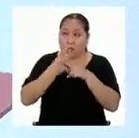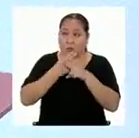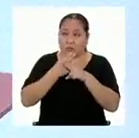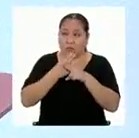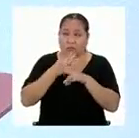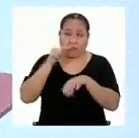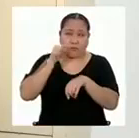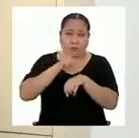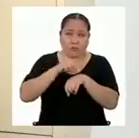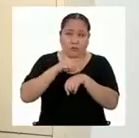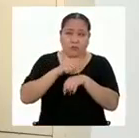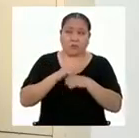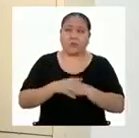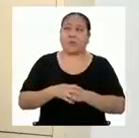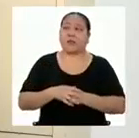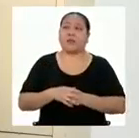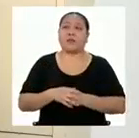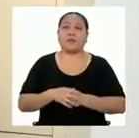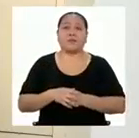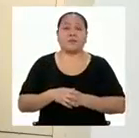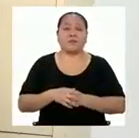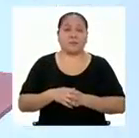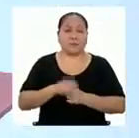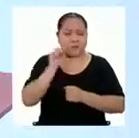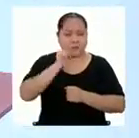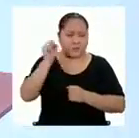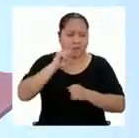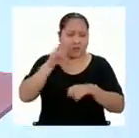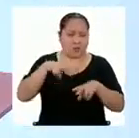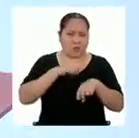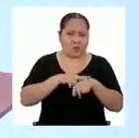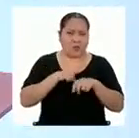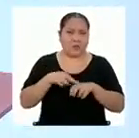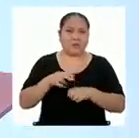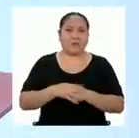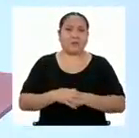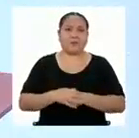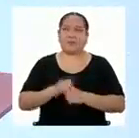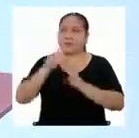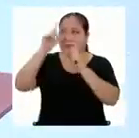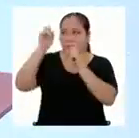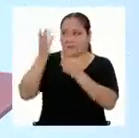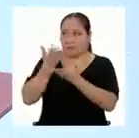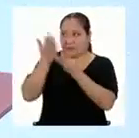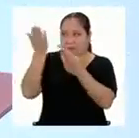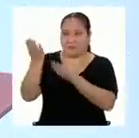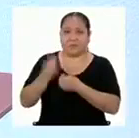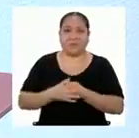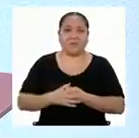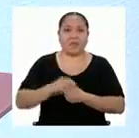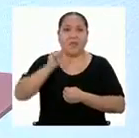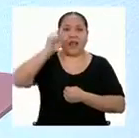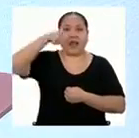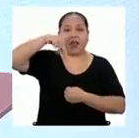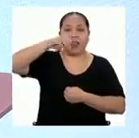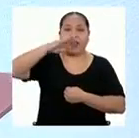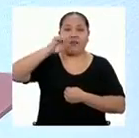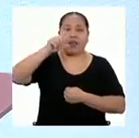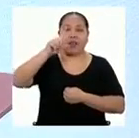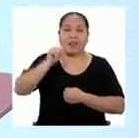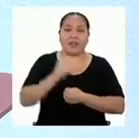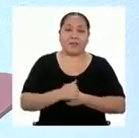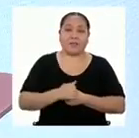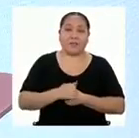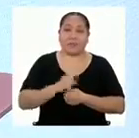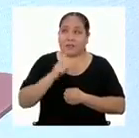para resolver dudas? Claro, será un placer. Ahí van las preguntas. Anabela, de Yurimaguas,